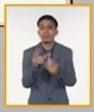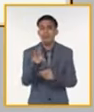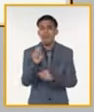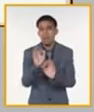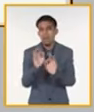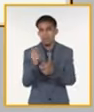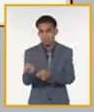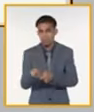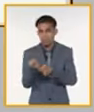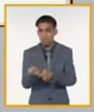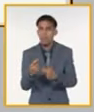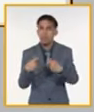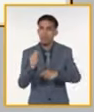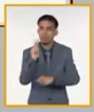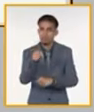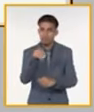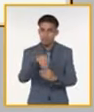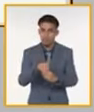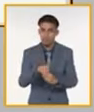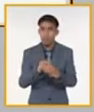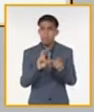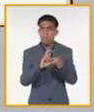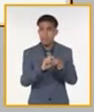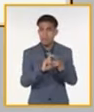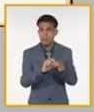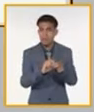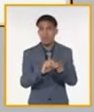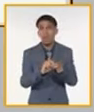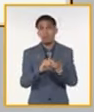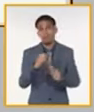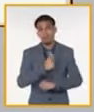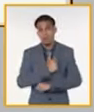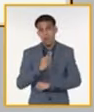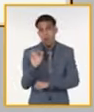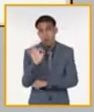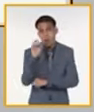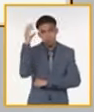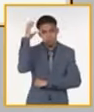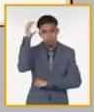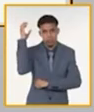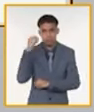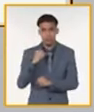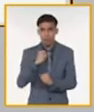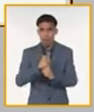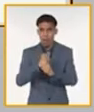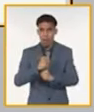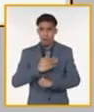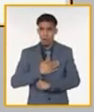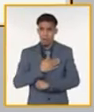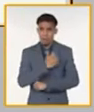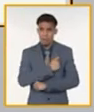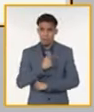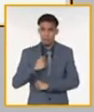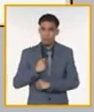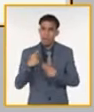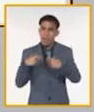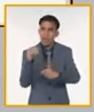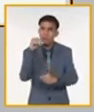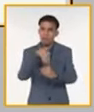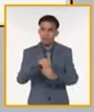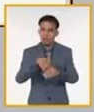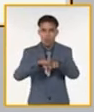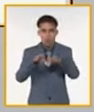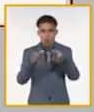servicio las mipymes estatales o privadas los trabajadores por cuenta propia todo eso es un entramado empresarial que es el que